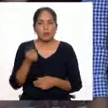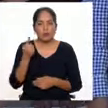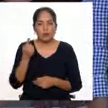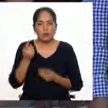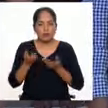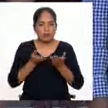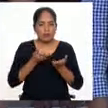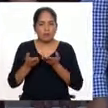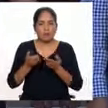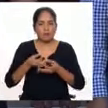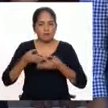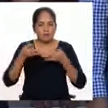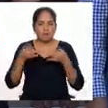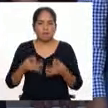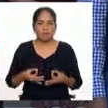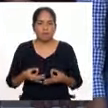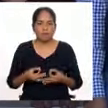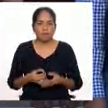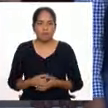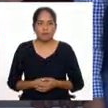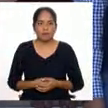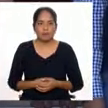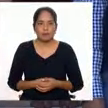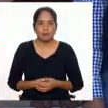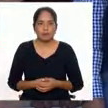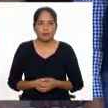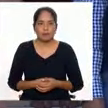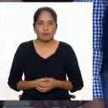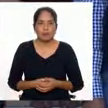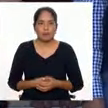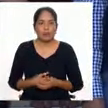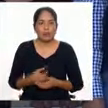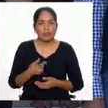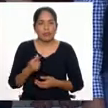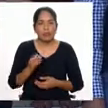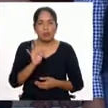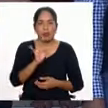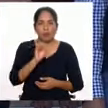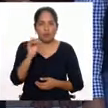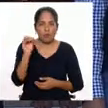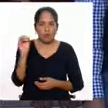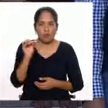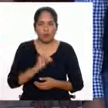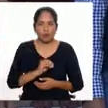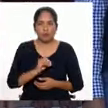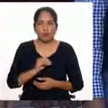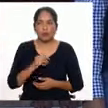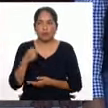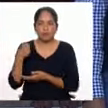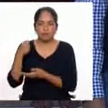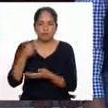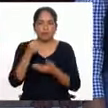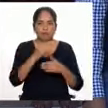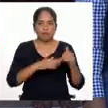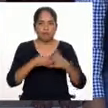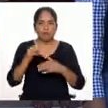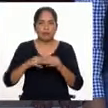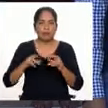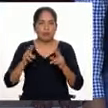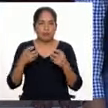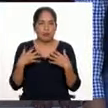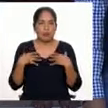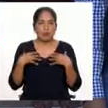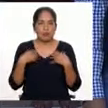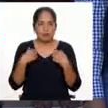atención. Casi el 90% de las inversiones en infraestructura en salud